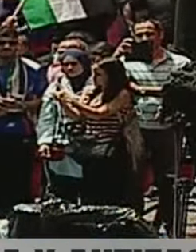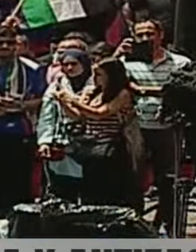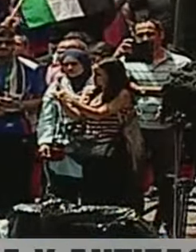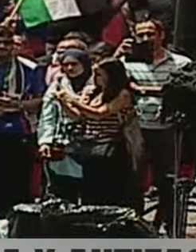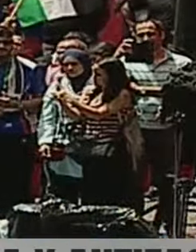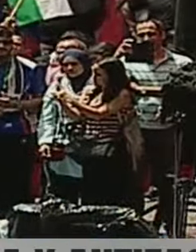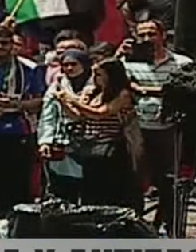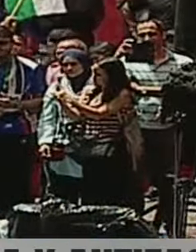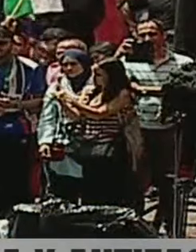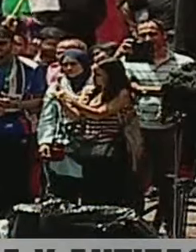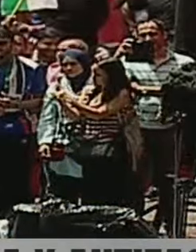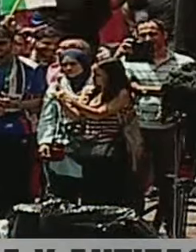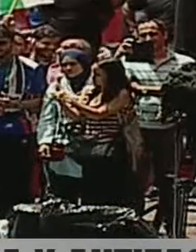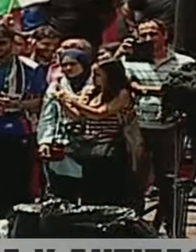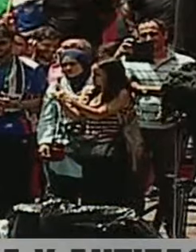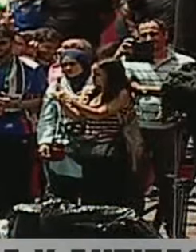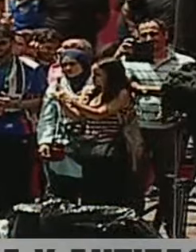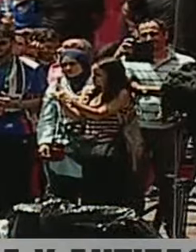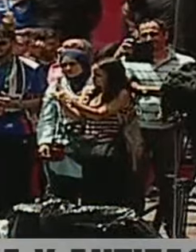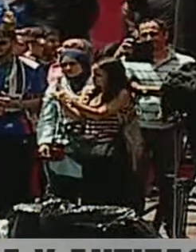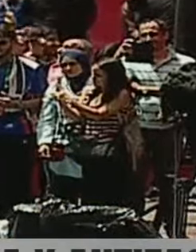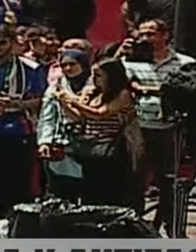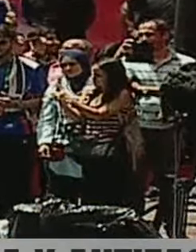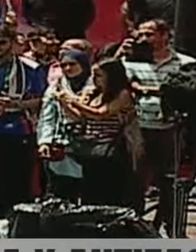las palabras de un pastor alemán,